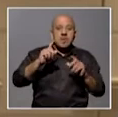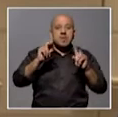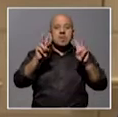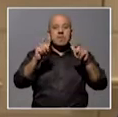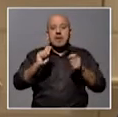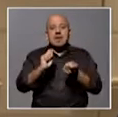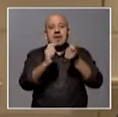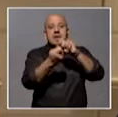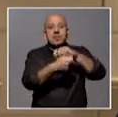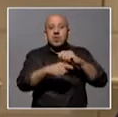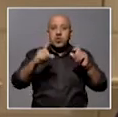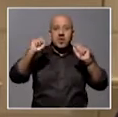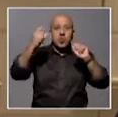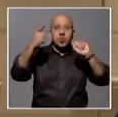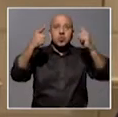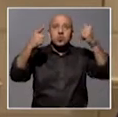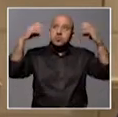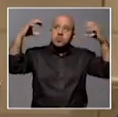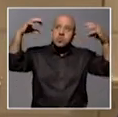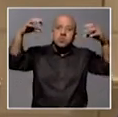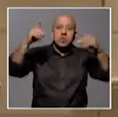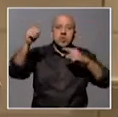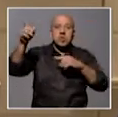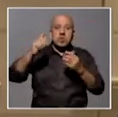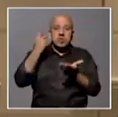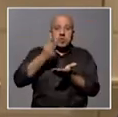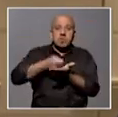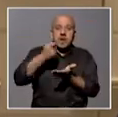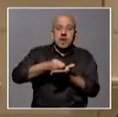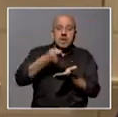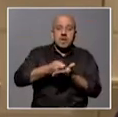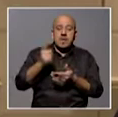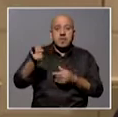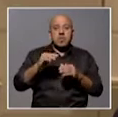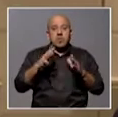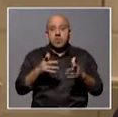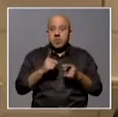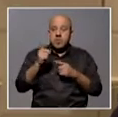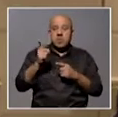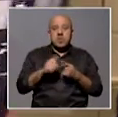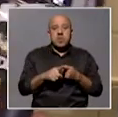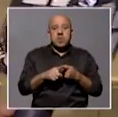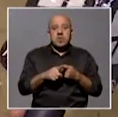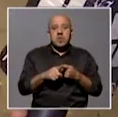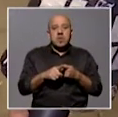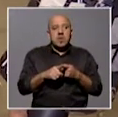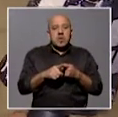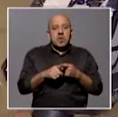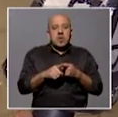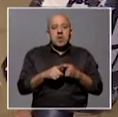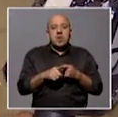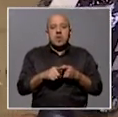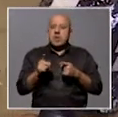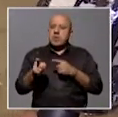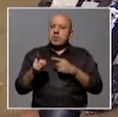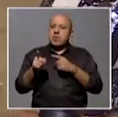Montevideo, que se va pagando a medida que pasan los años con los ahorros generados por ese recambio. Por lo cual, que te cortes, estamos hablando